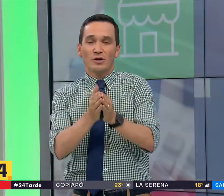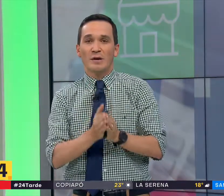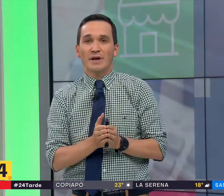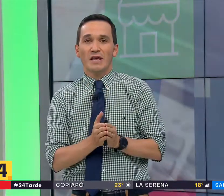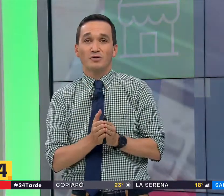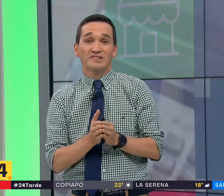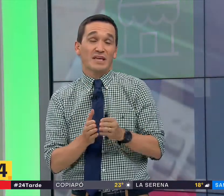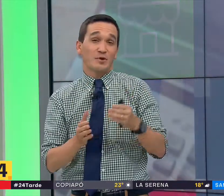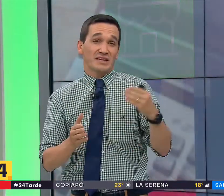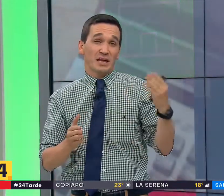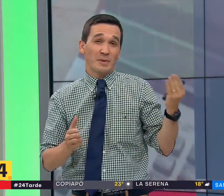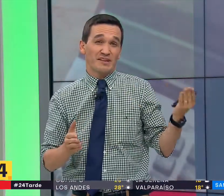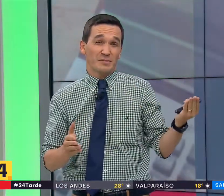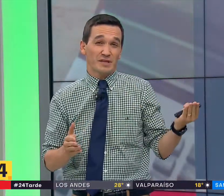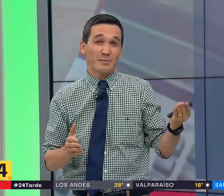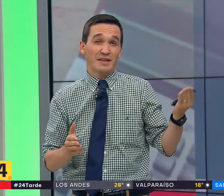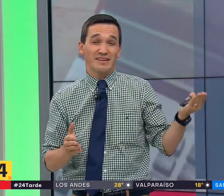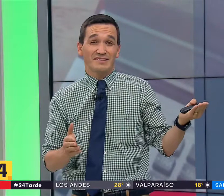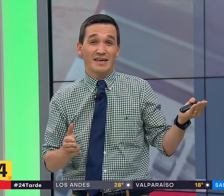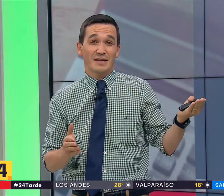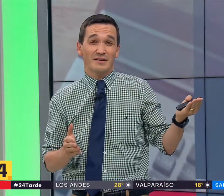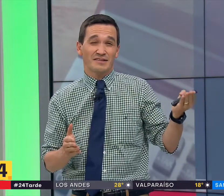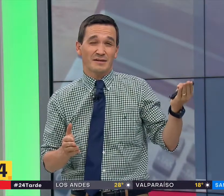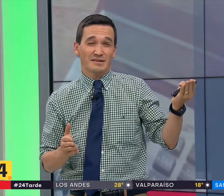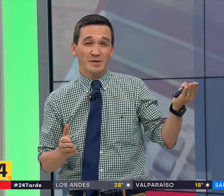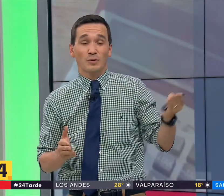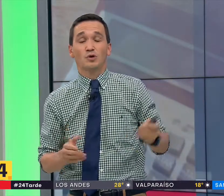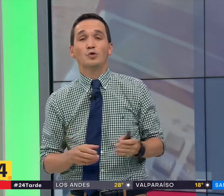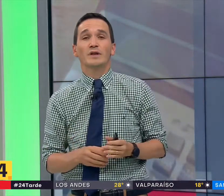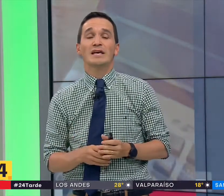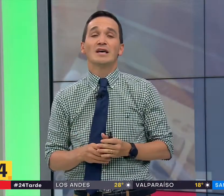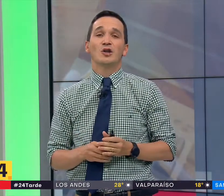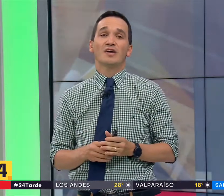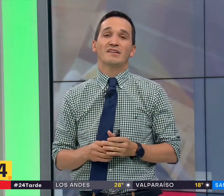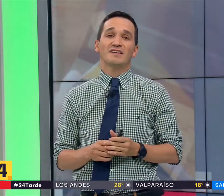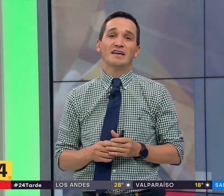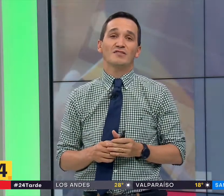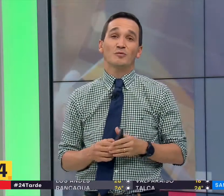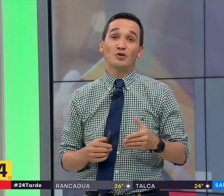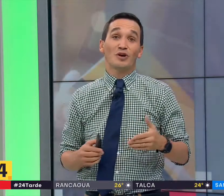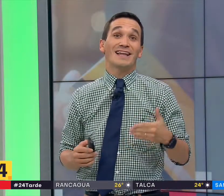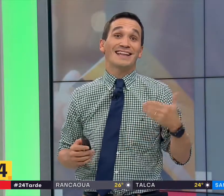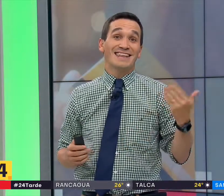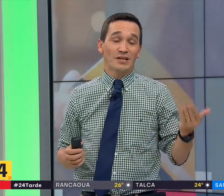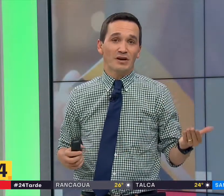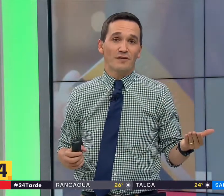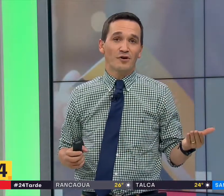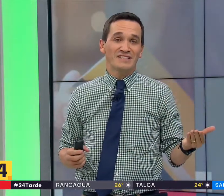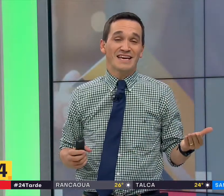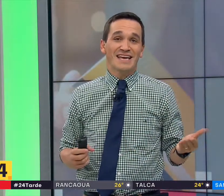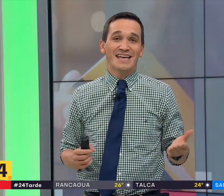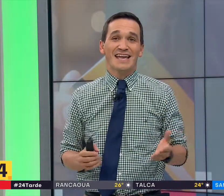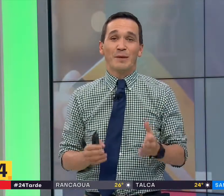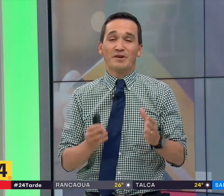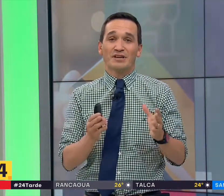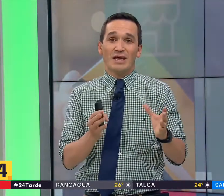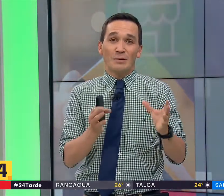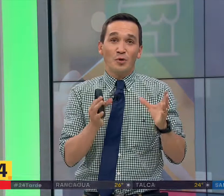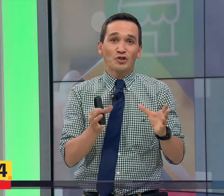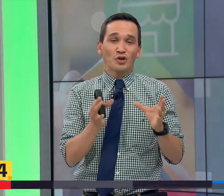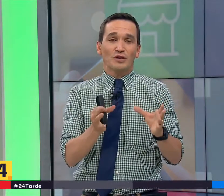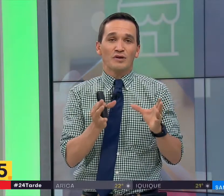proyecto para discutirse que podía estar en el mes de septiembre de septiembre octubre lo que decía en su minuto el candidato que en el bonito es que